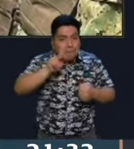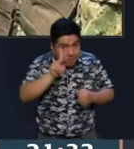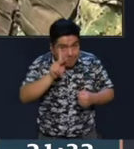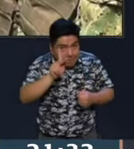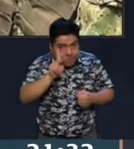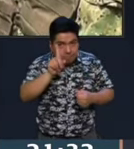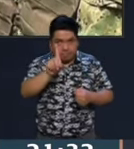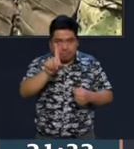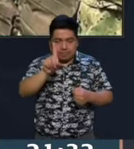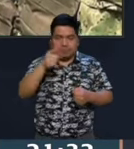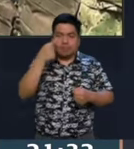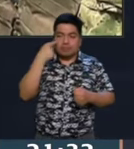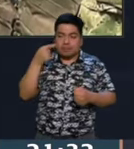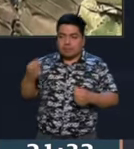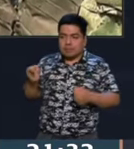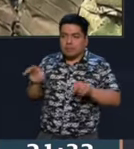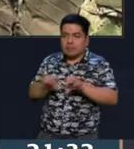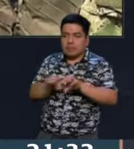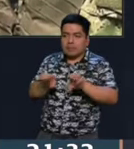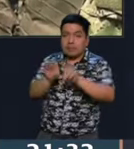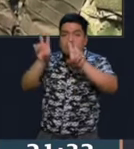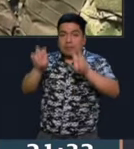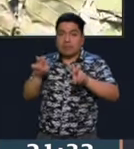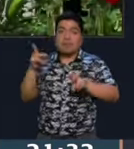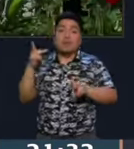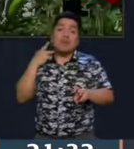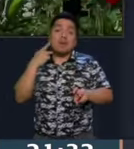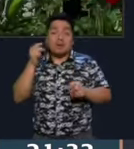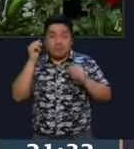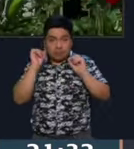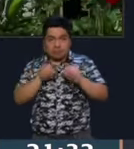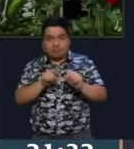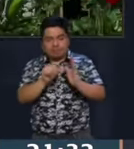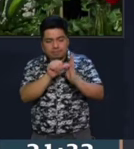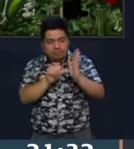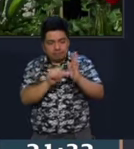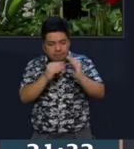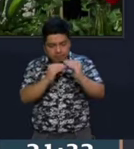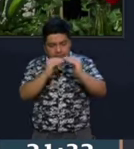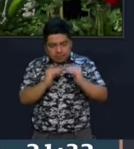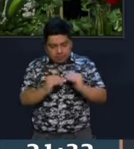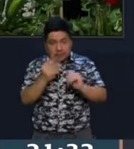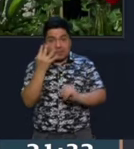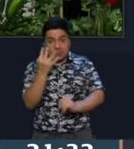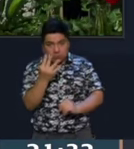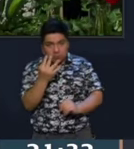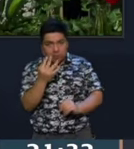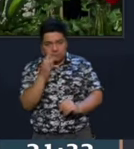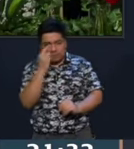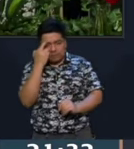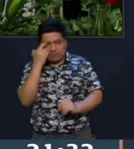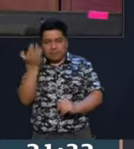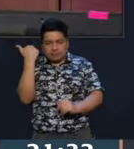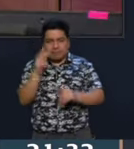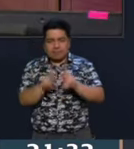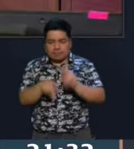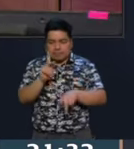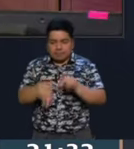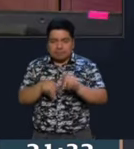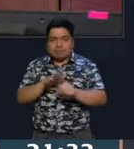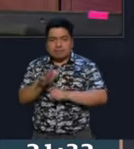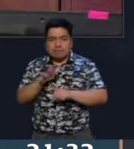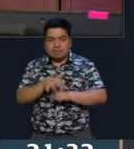asilar a alguien que tenga problemas legales y que tenga un juicio y una condena y una sentencia, salvo que sea un tema